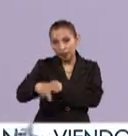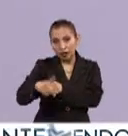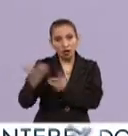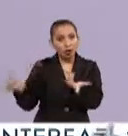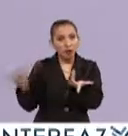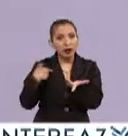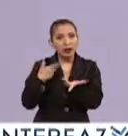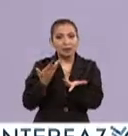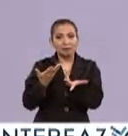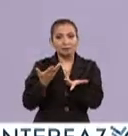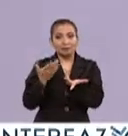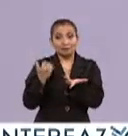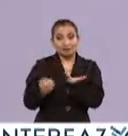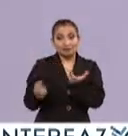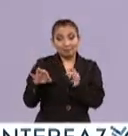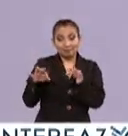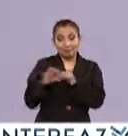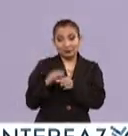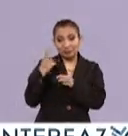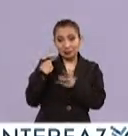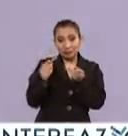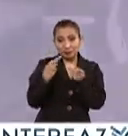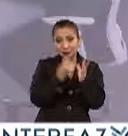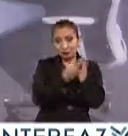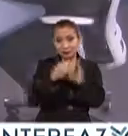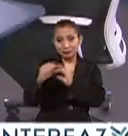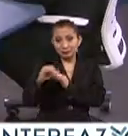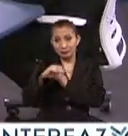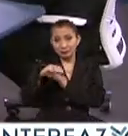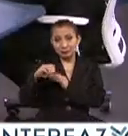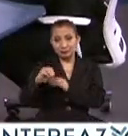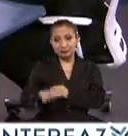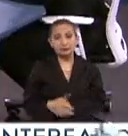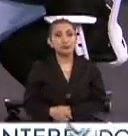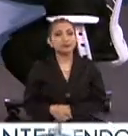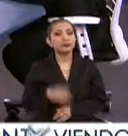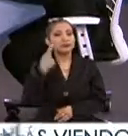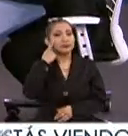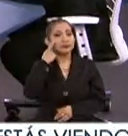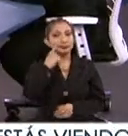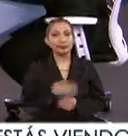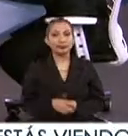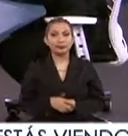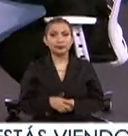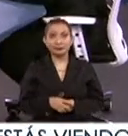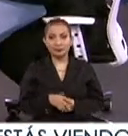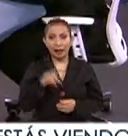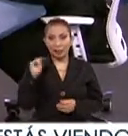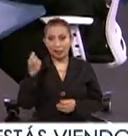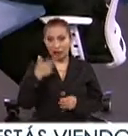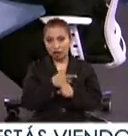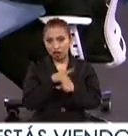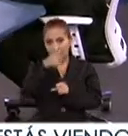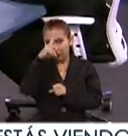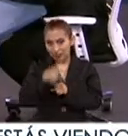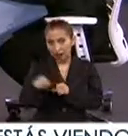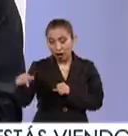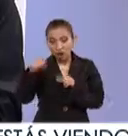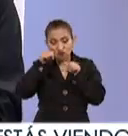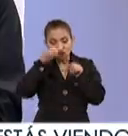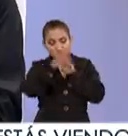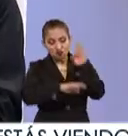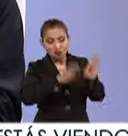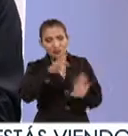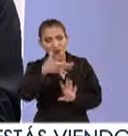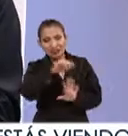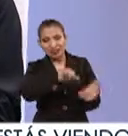México, inmejorable socio para preparar estos MOOCs. Seguro, fíjate, en el Tecnológico Nacional de México atendemos